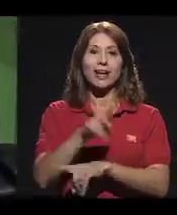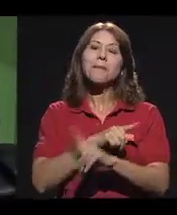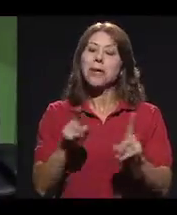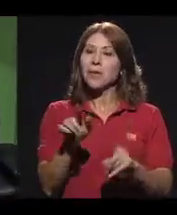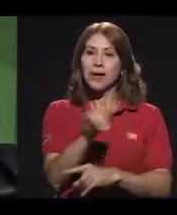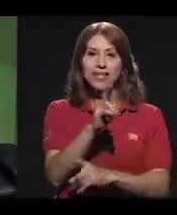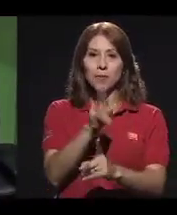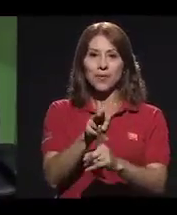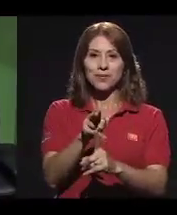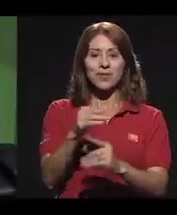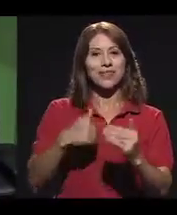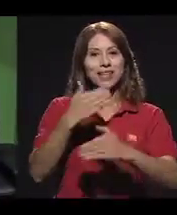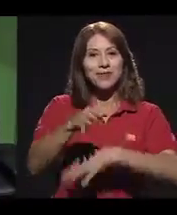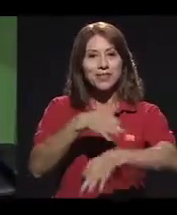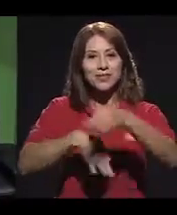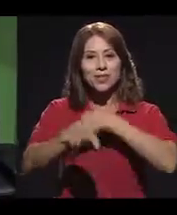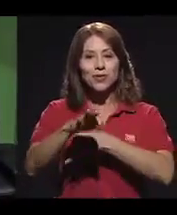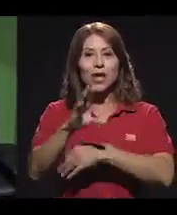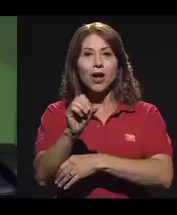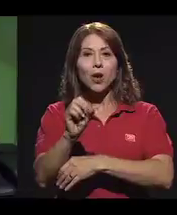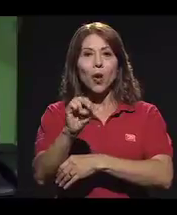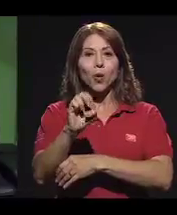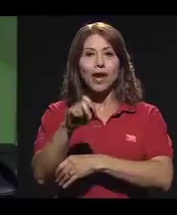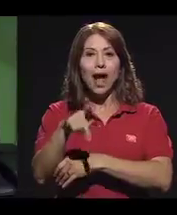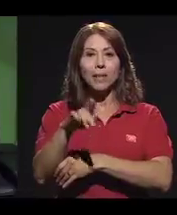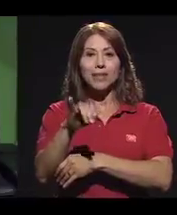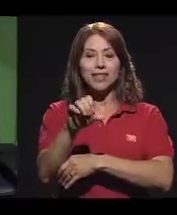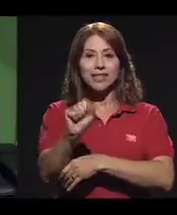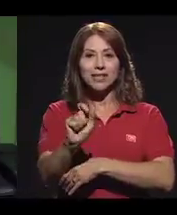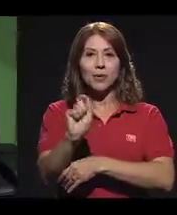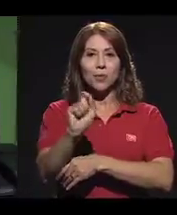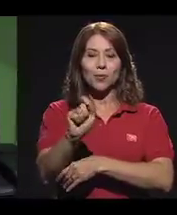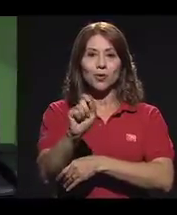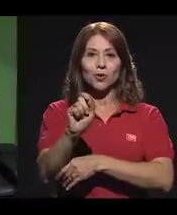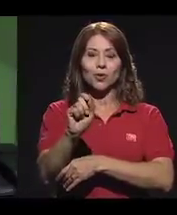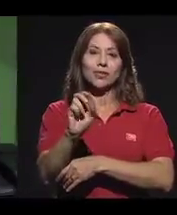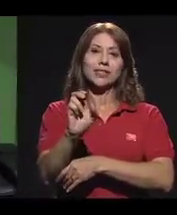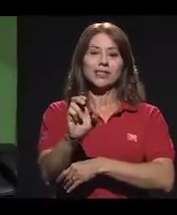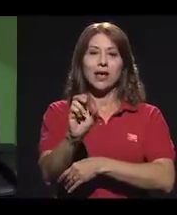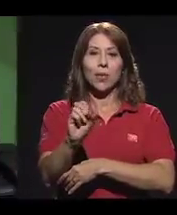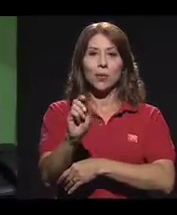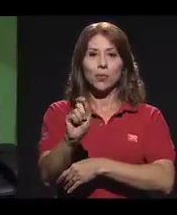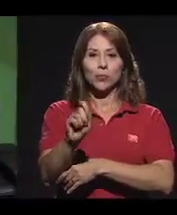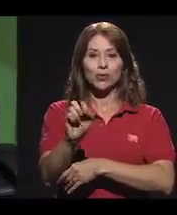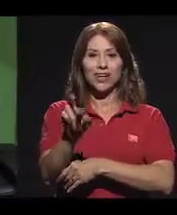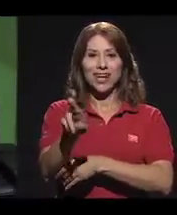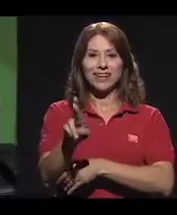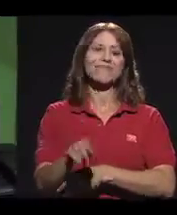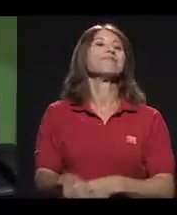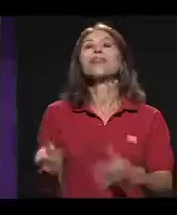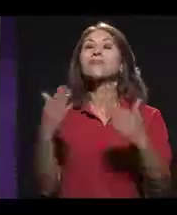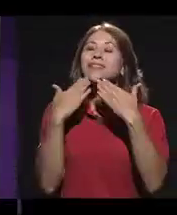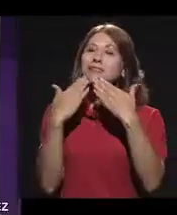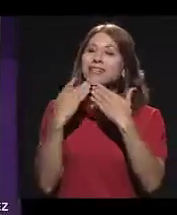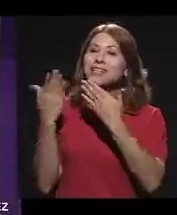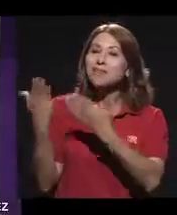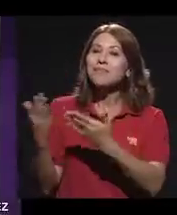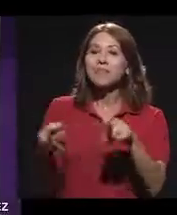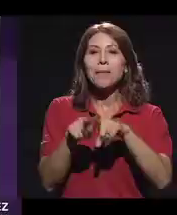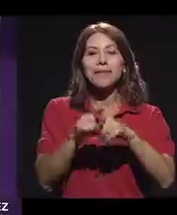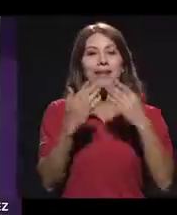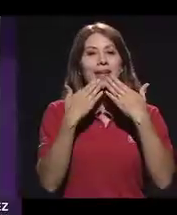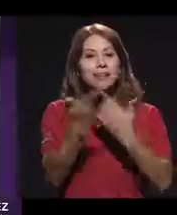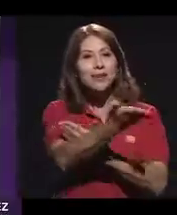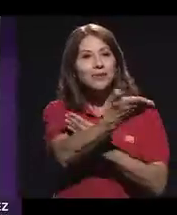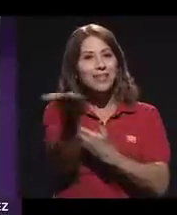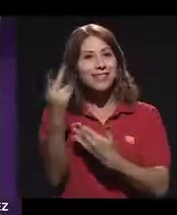a conapdis.gov.cr, pero eso va a ser así. Entonces, pero dejémoslo tentativo, ¿verdad? Así es, muchísimas gracias, Francisco. También muchísimas